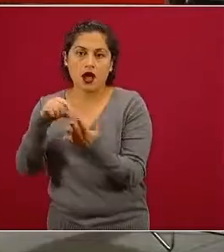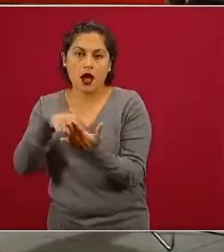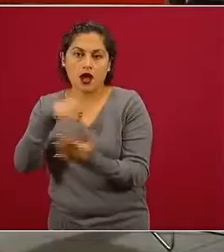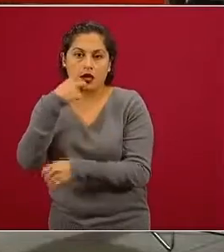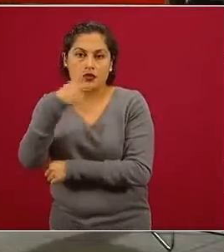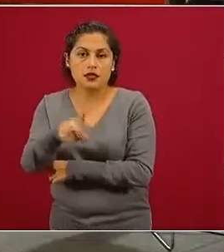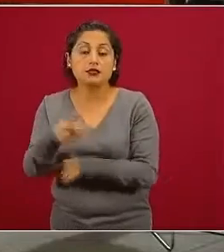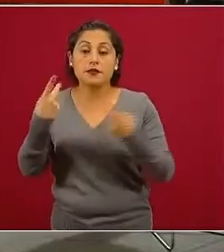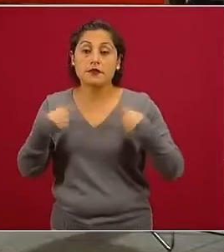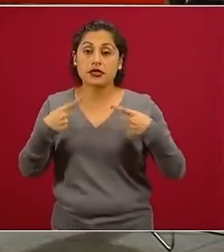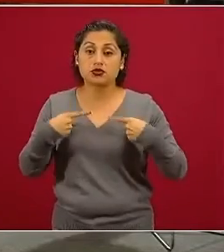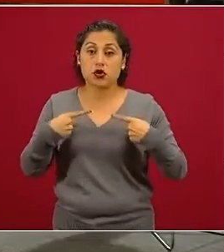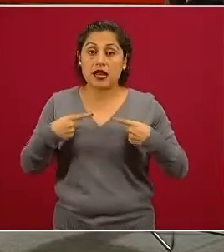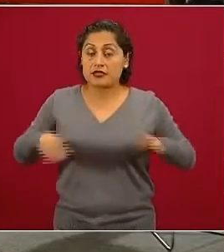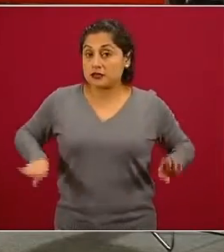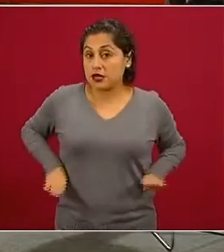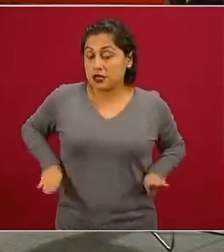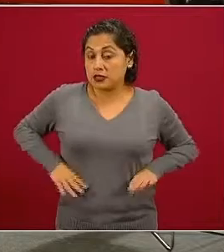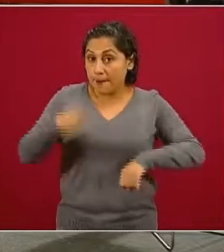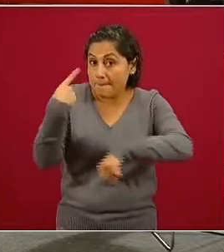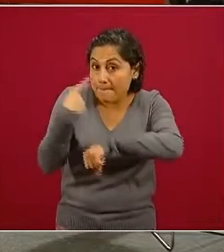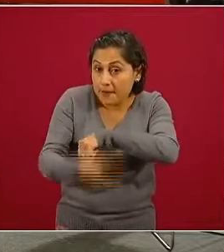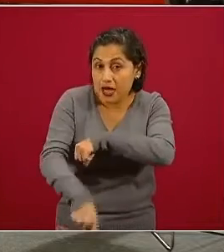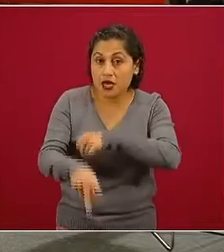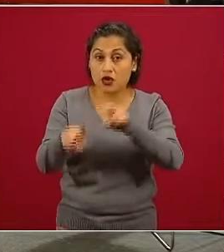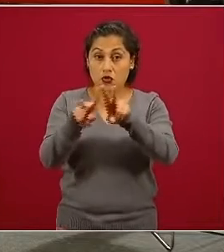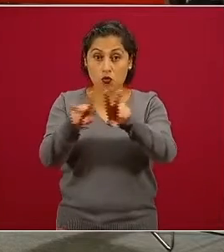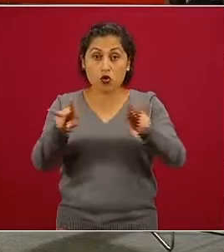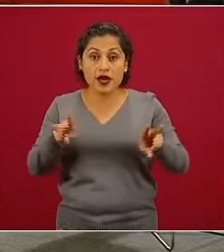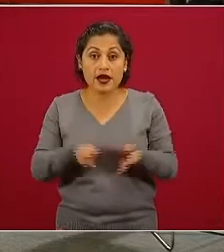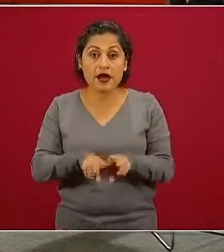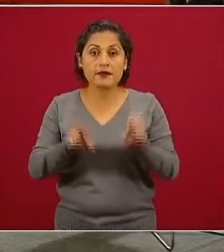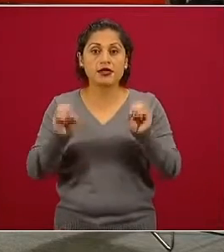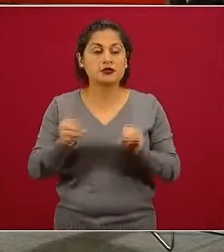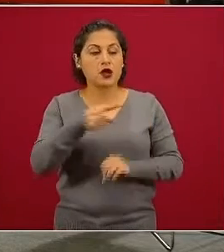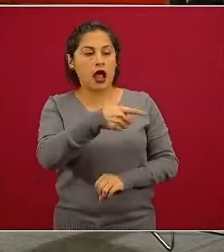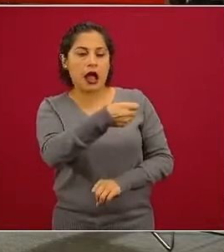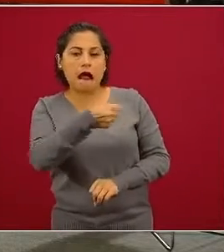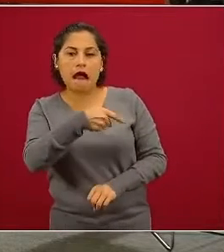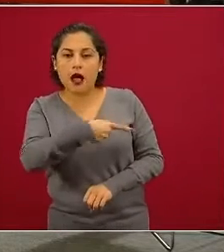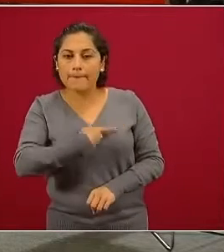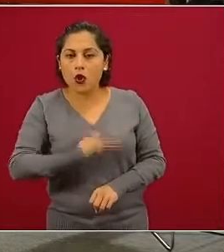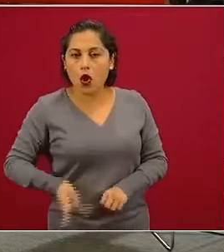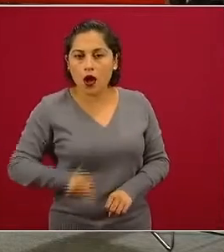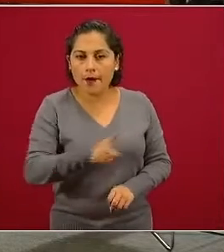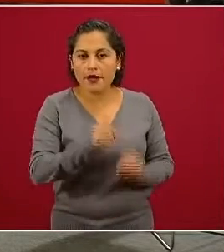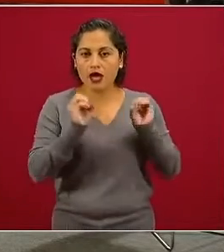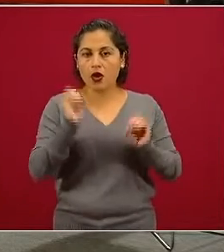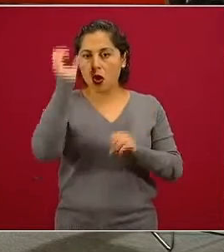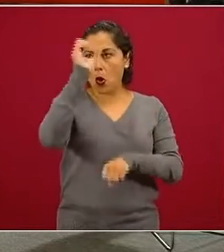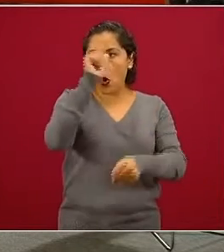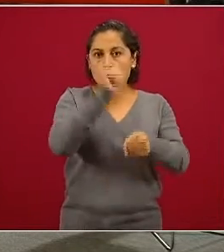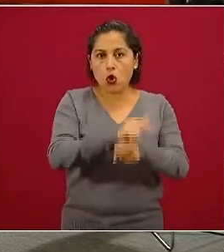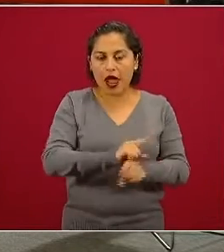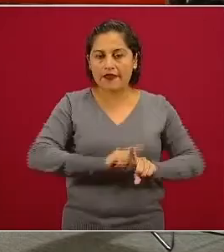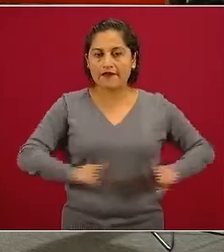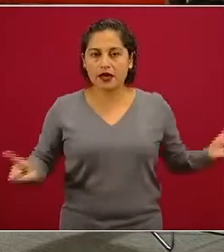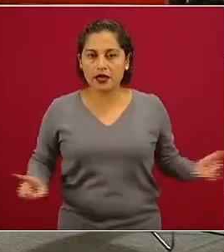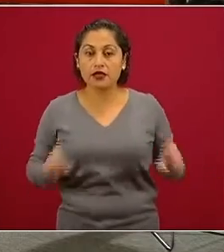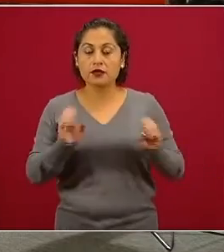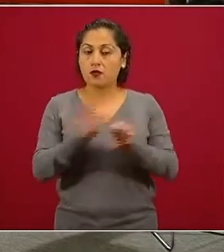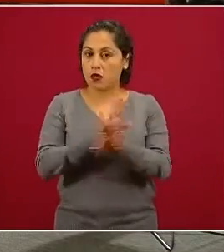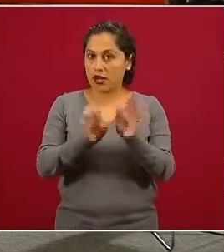y sujeto a consentimiento firmado y después de información exhaustiva, las personas